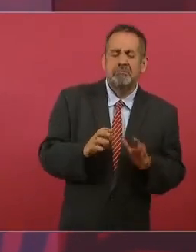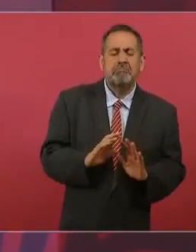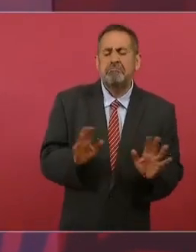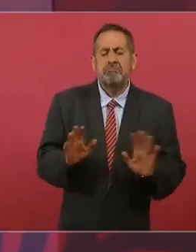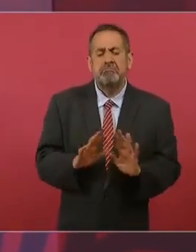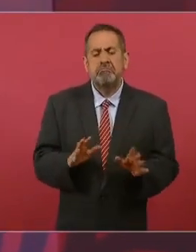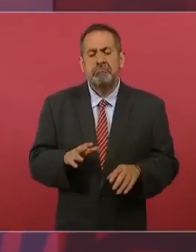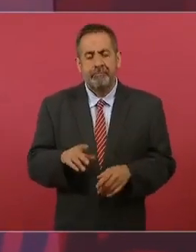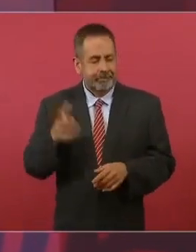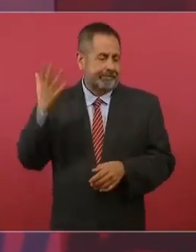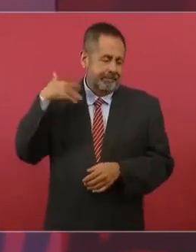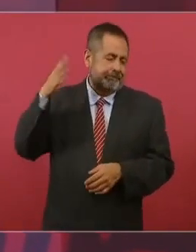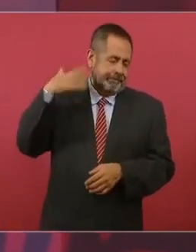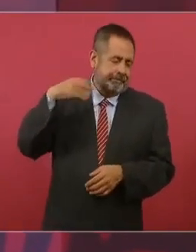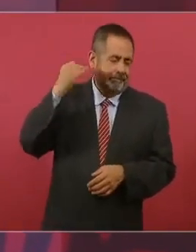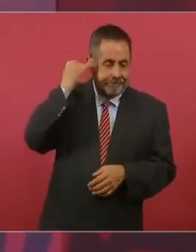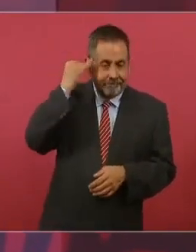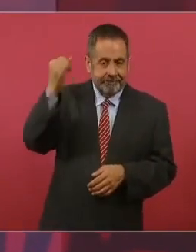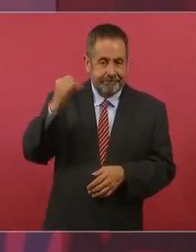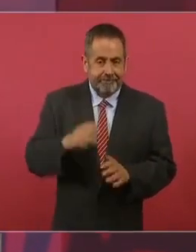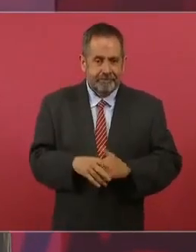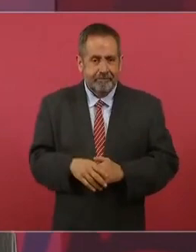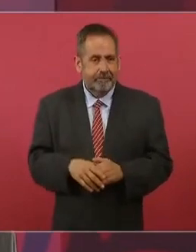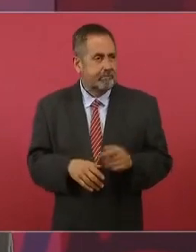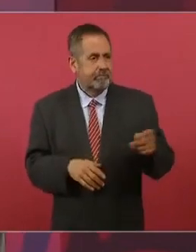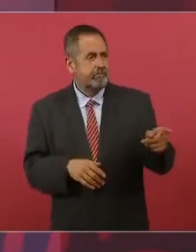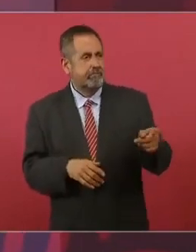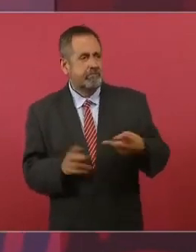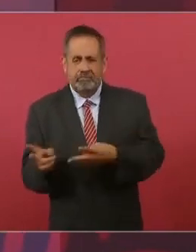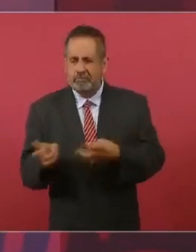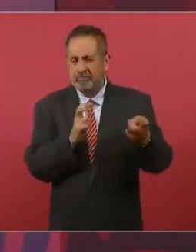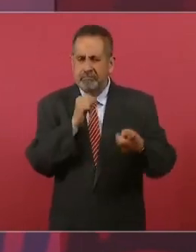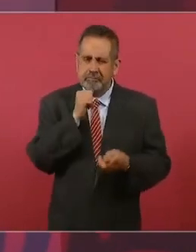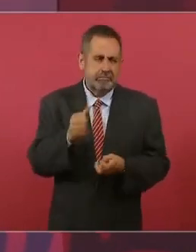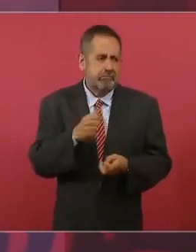el razonamiento, ya no va a robar